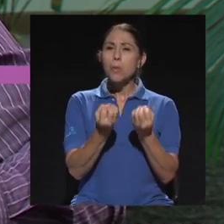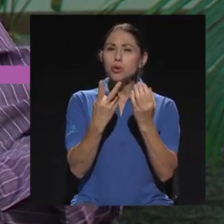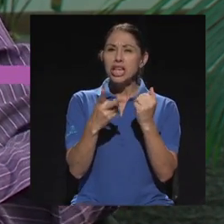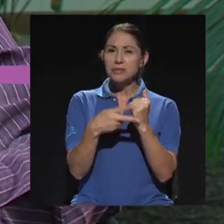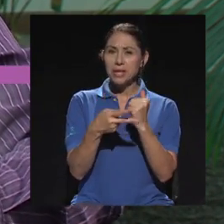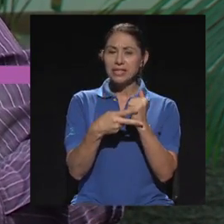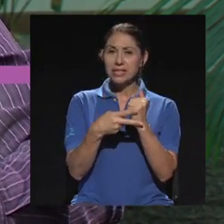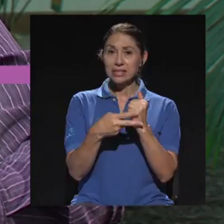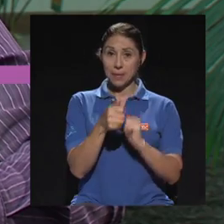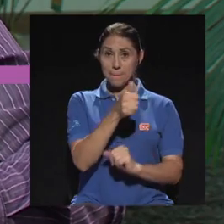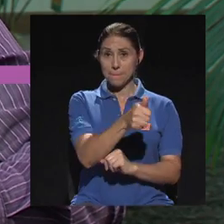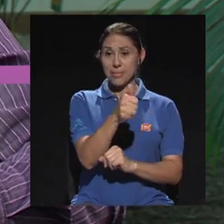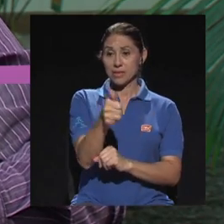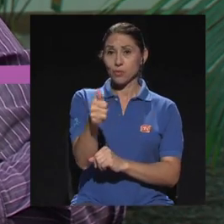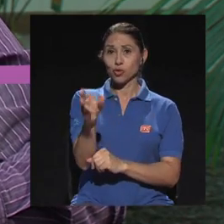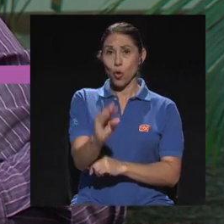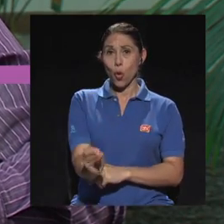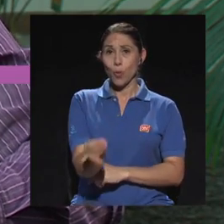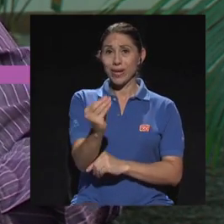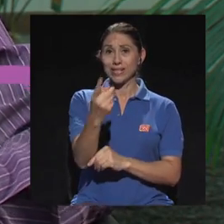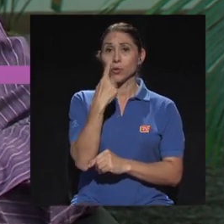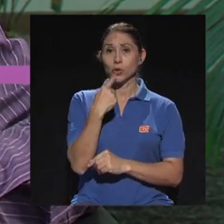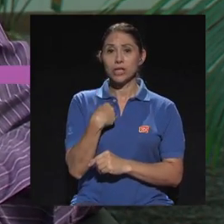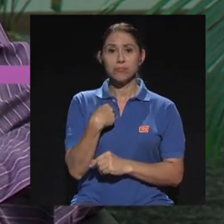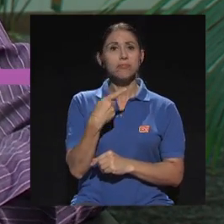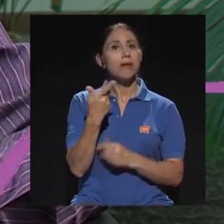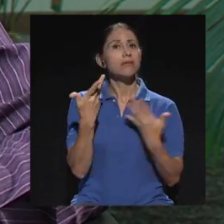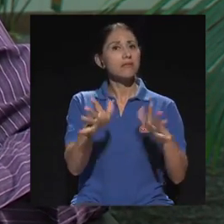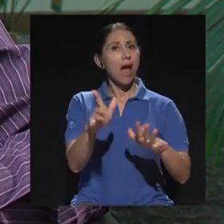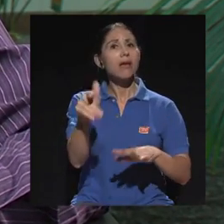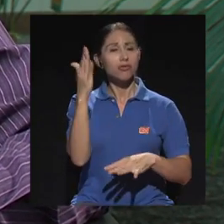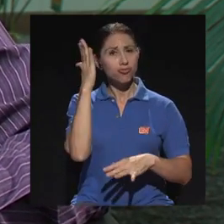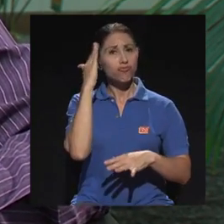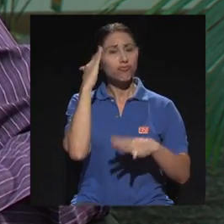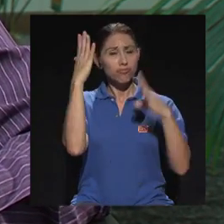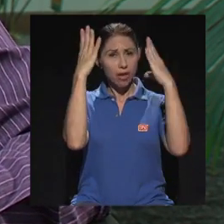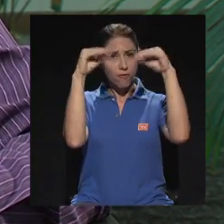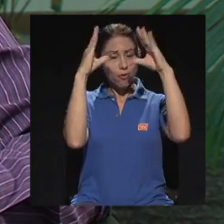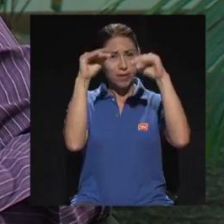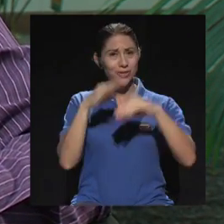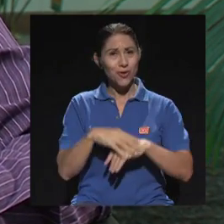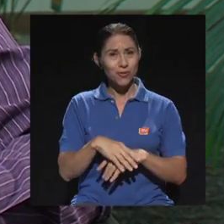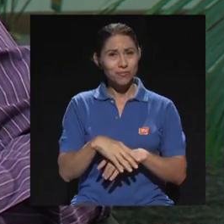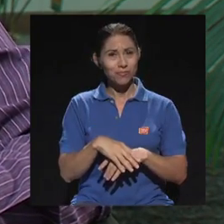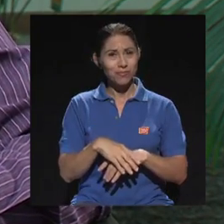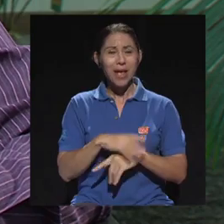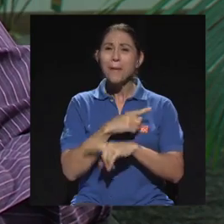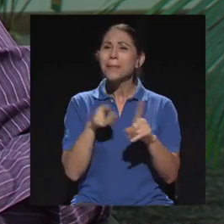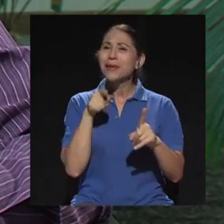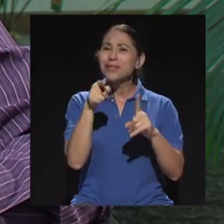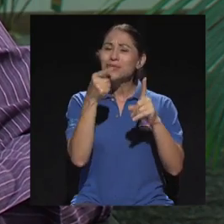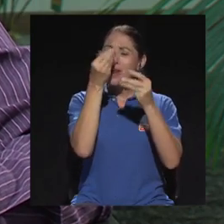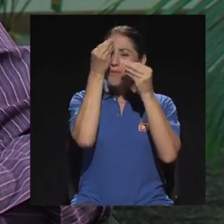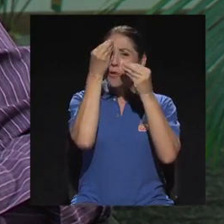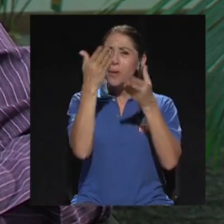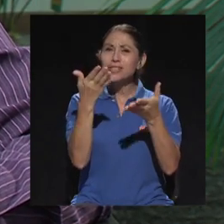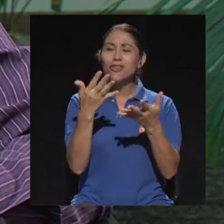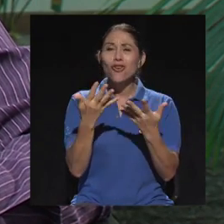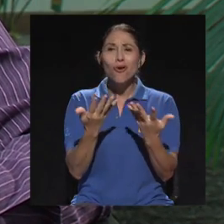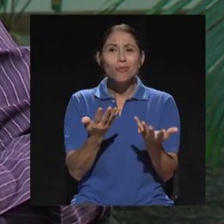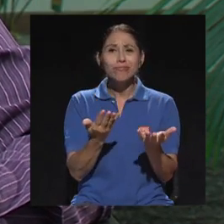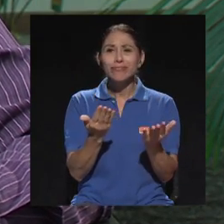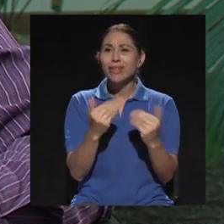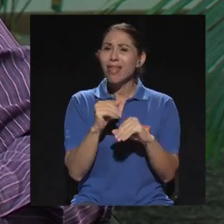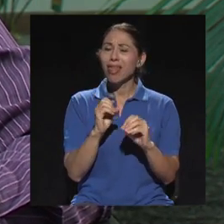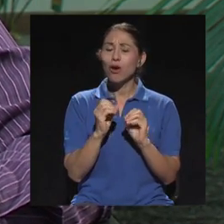que los mismos jóvenes nos manifiestan es que la información la tienen, pero es una información, ¿verdad?, fría,